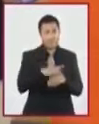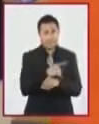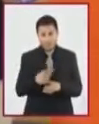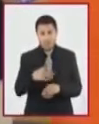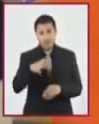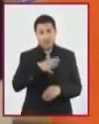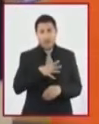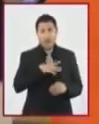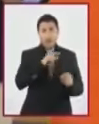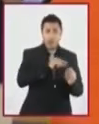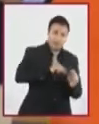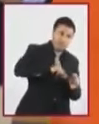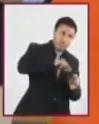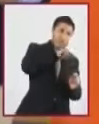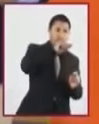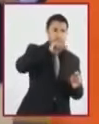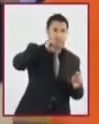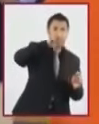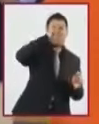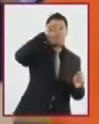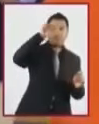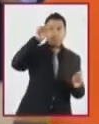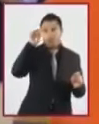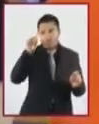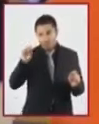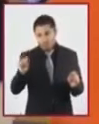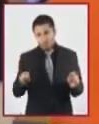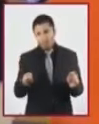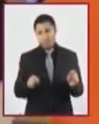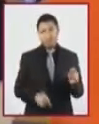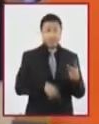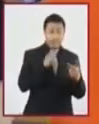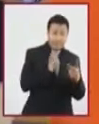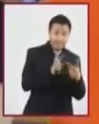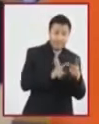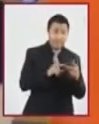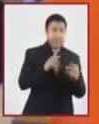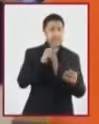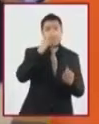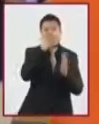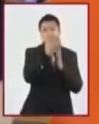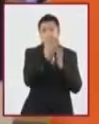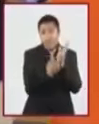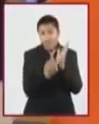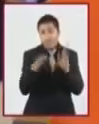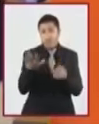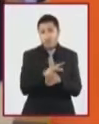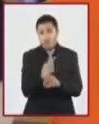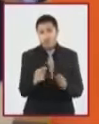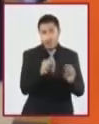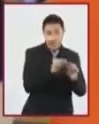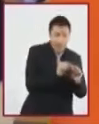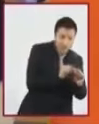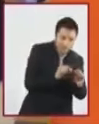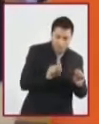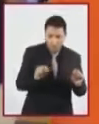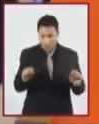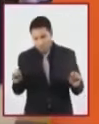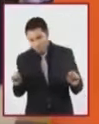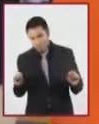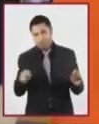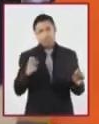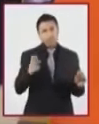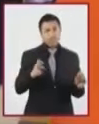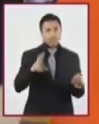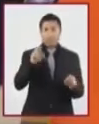la medida del recorrido sobre la pista que dibujamos. El desplazamiento es menor porque se mide en una línea recta